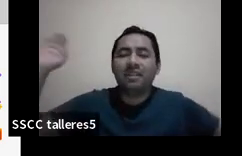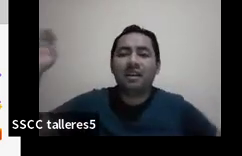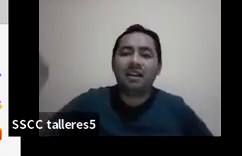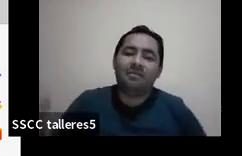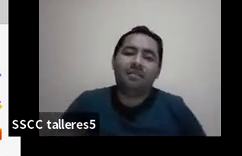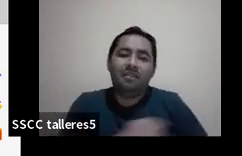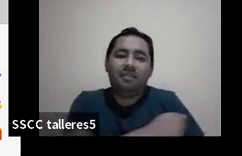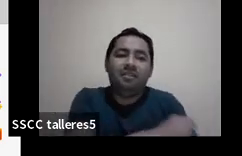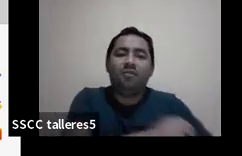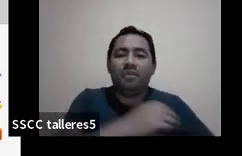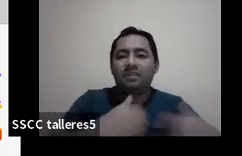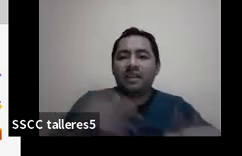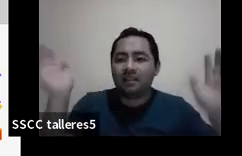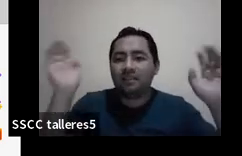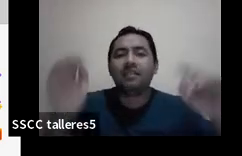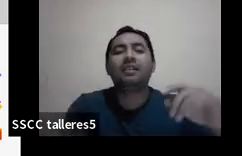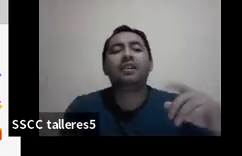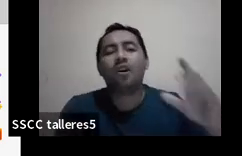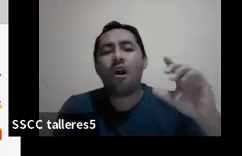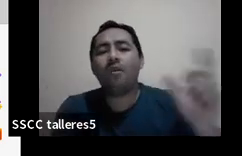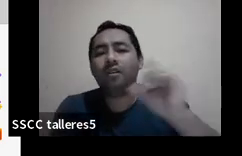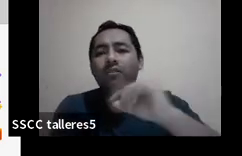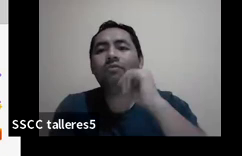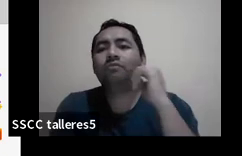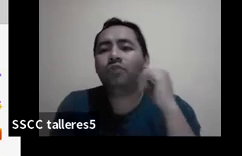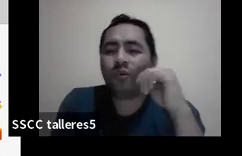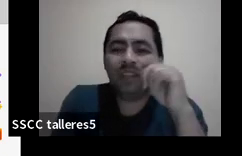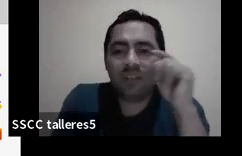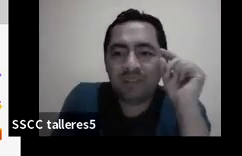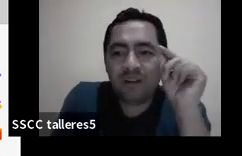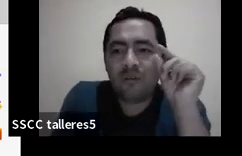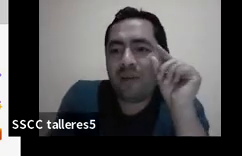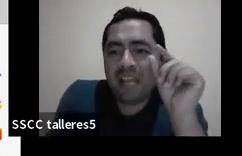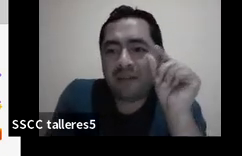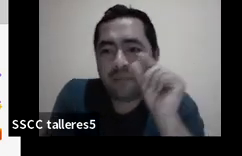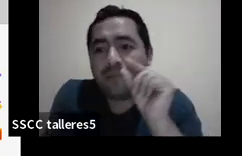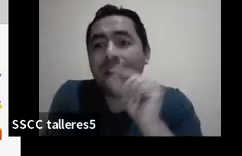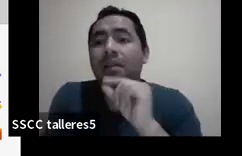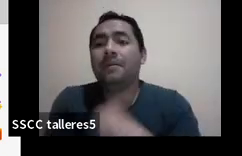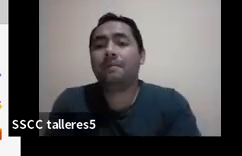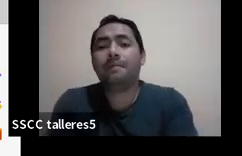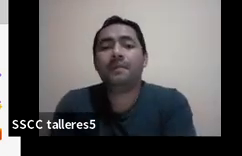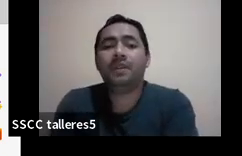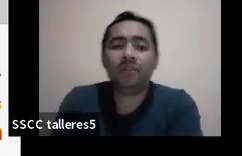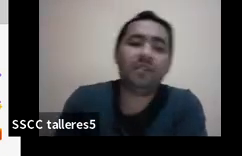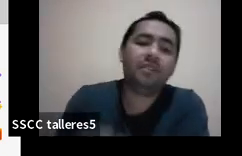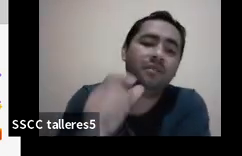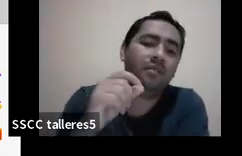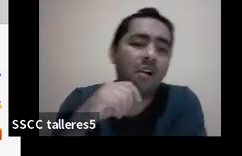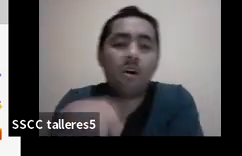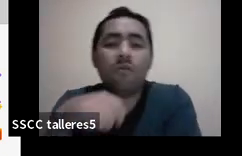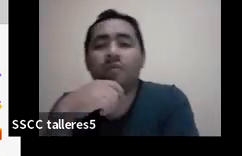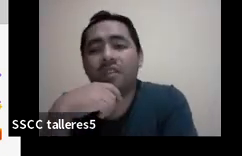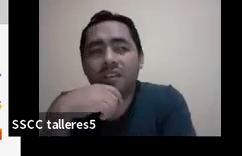regla gramatical y digo, pues, how old are you? Yo voy a interpretarlo palabra por palabra.